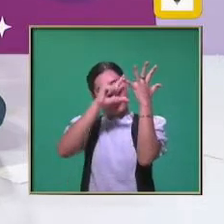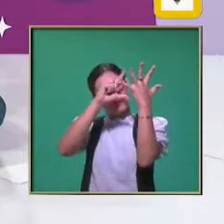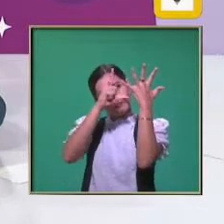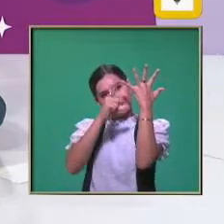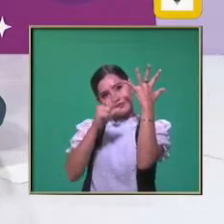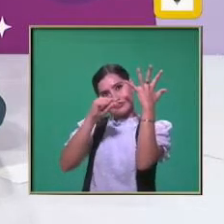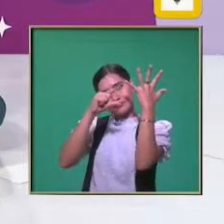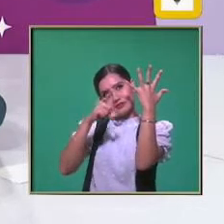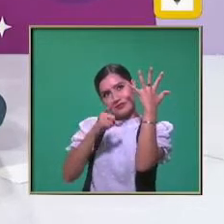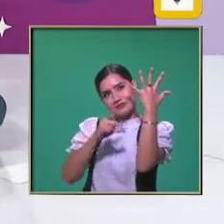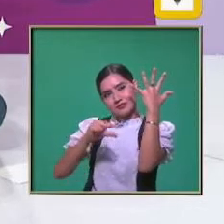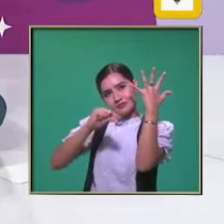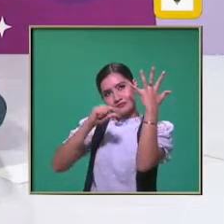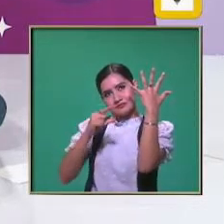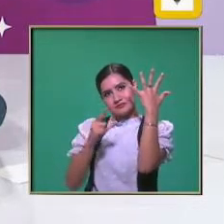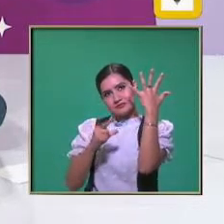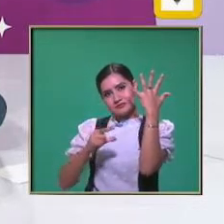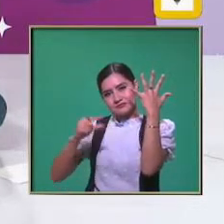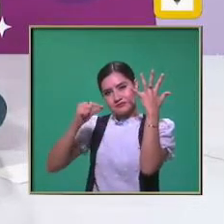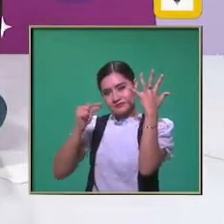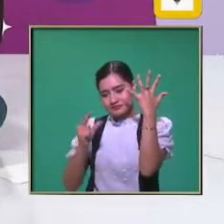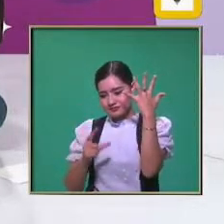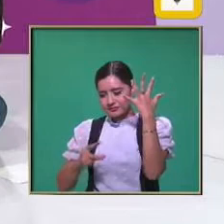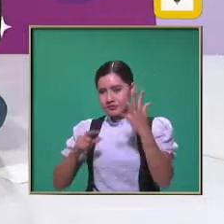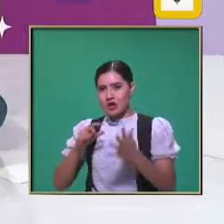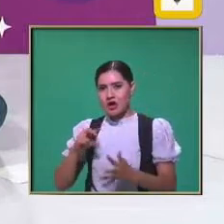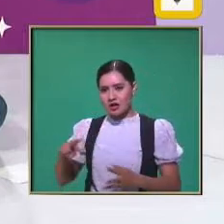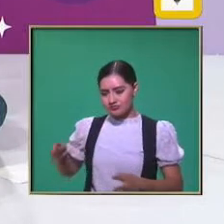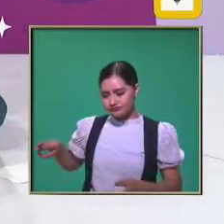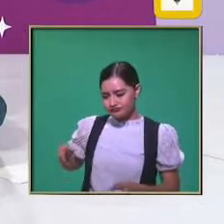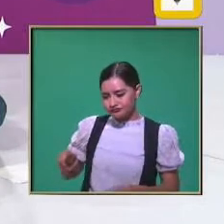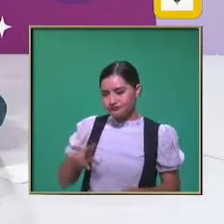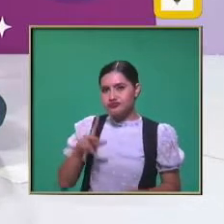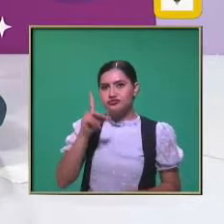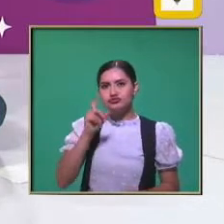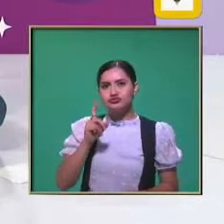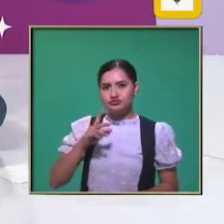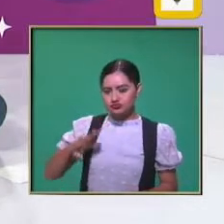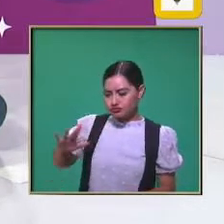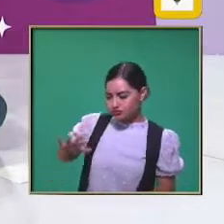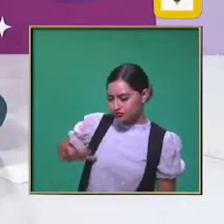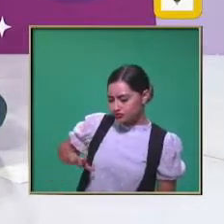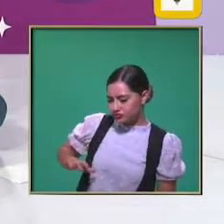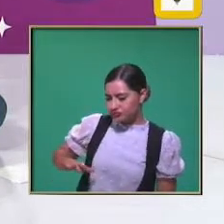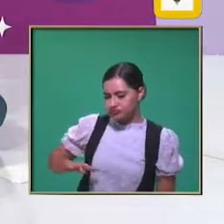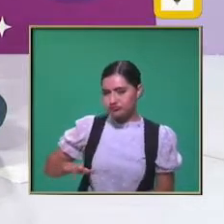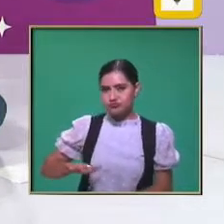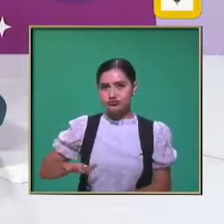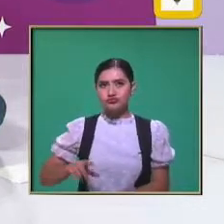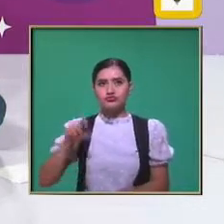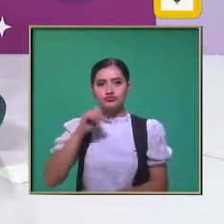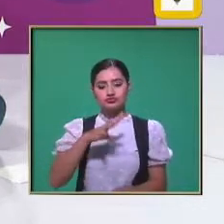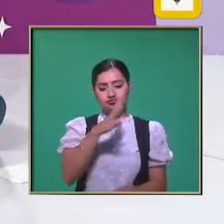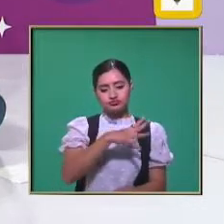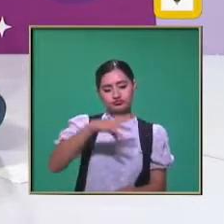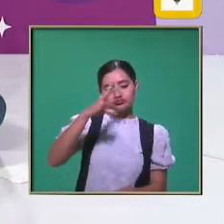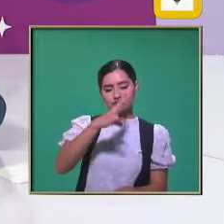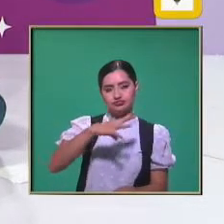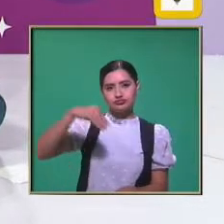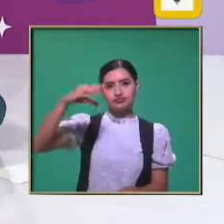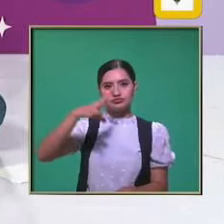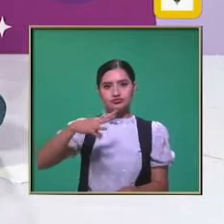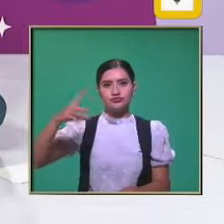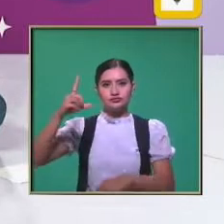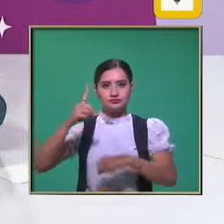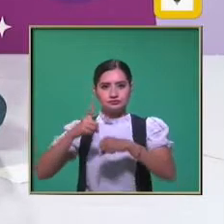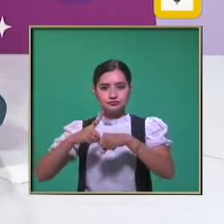¿Dónde? Sobre el agua. Y hay un pulpo y un caracol. Y esa es la letra, compañeras. Vamos a cantarla,